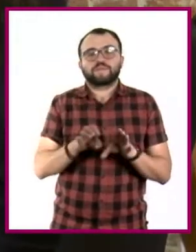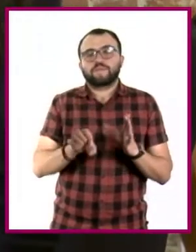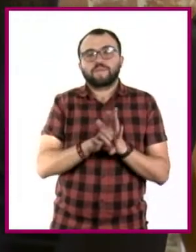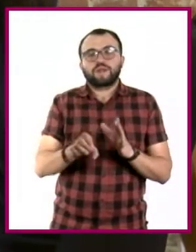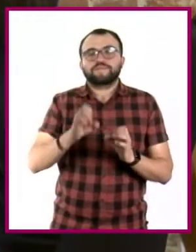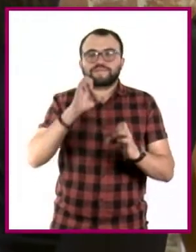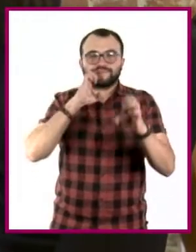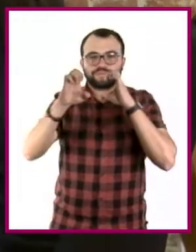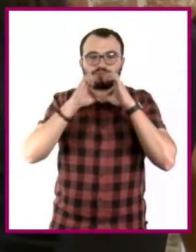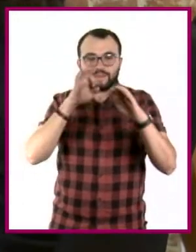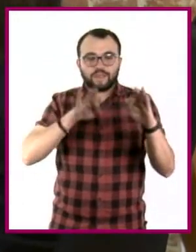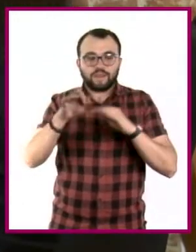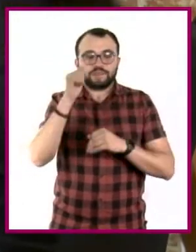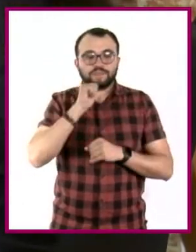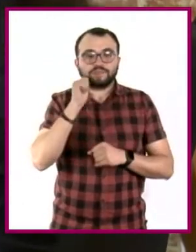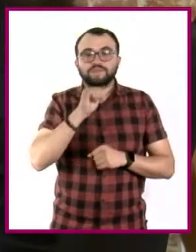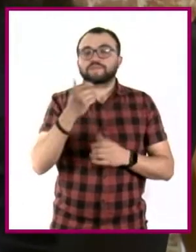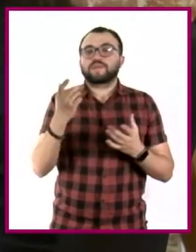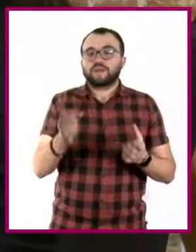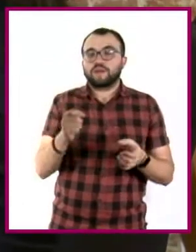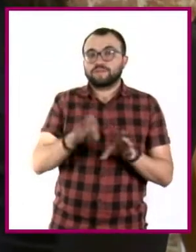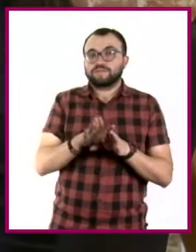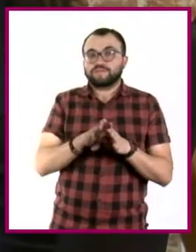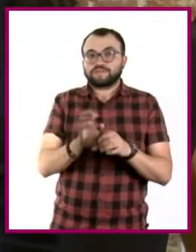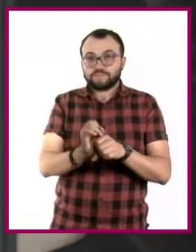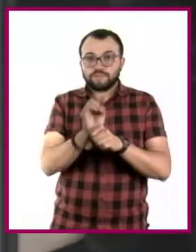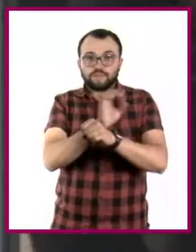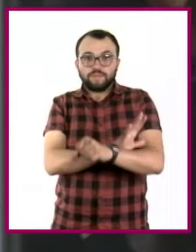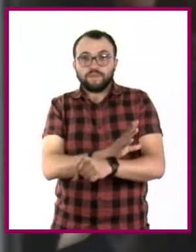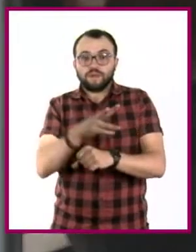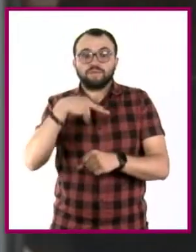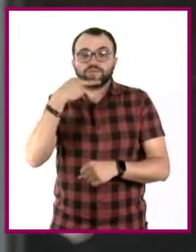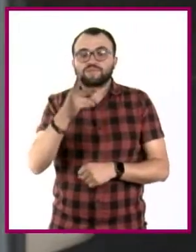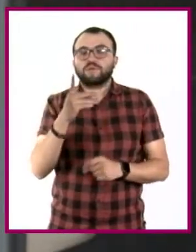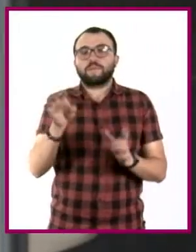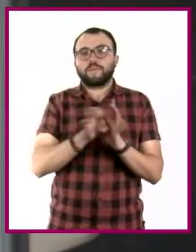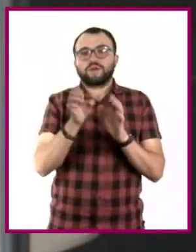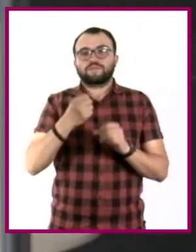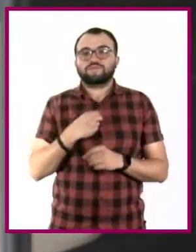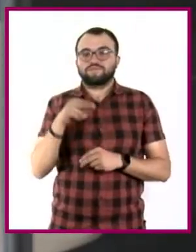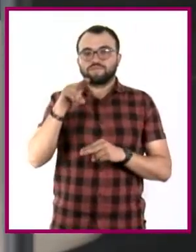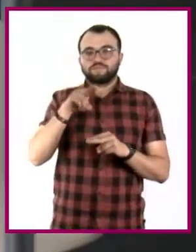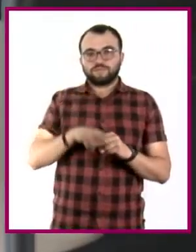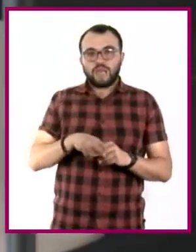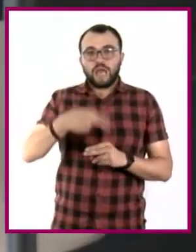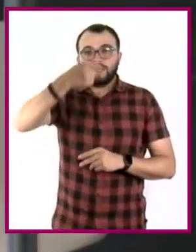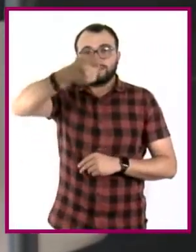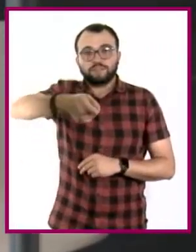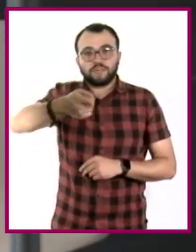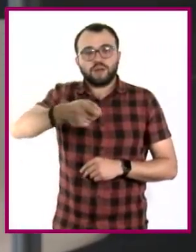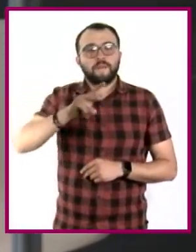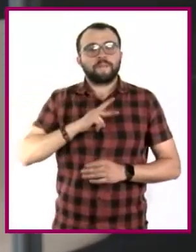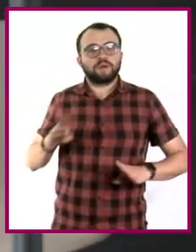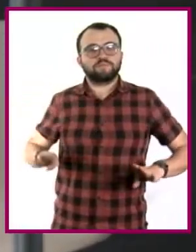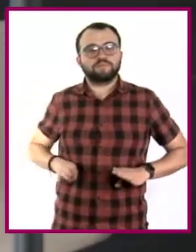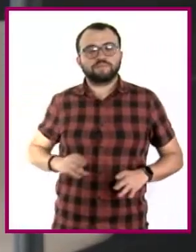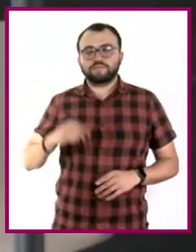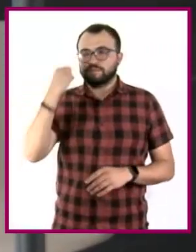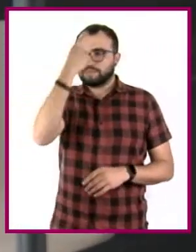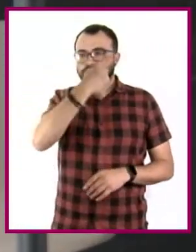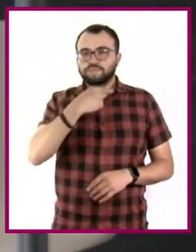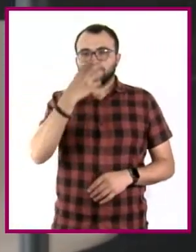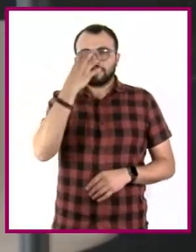se han identificado ciertos patrones de expresión no verbal, como la postura, el saludo, la actitud facial,